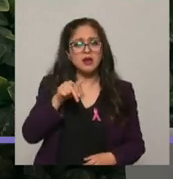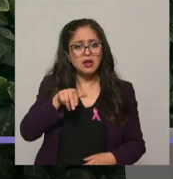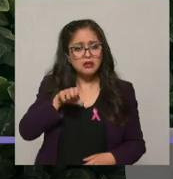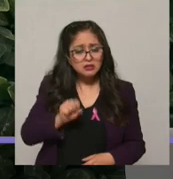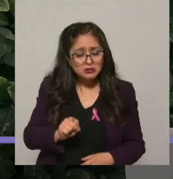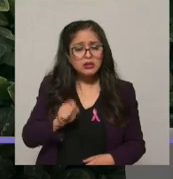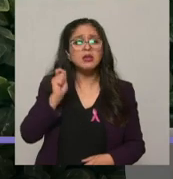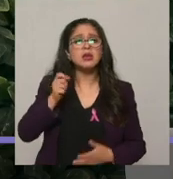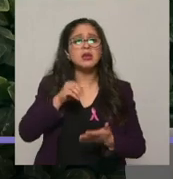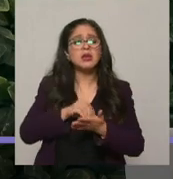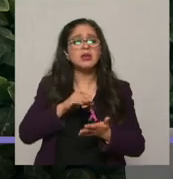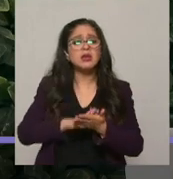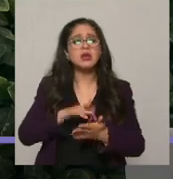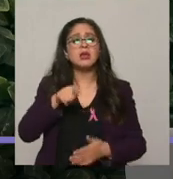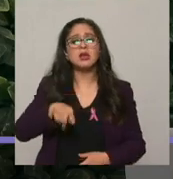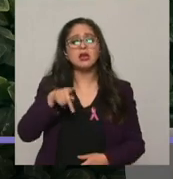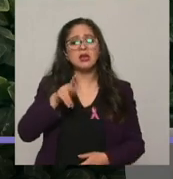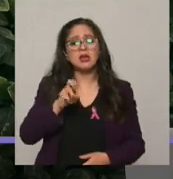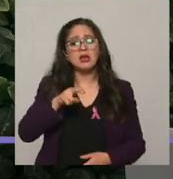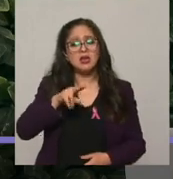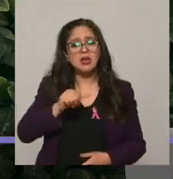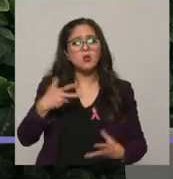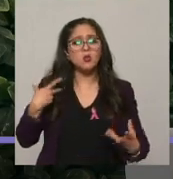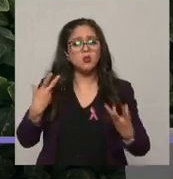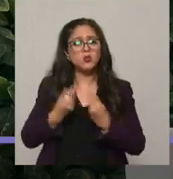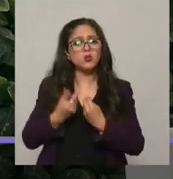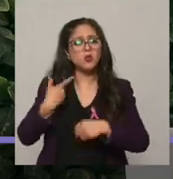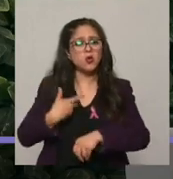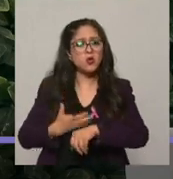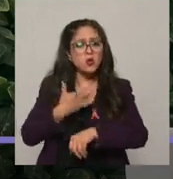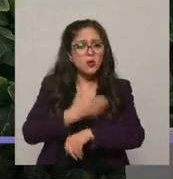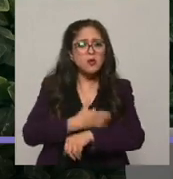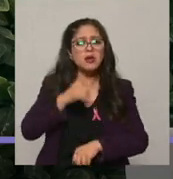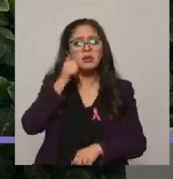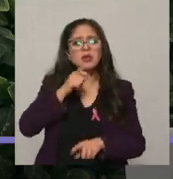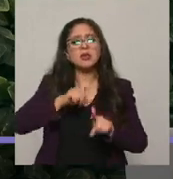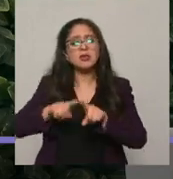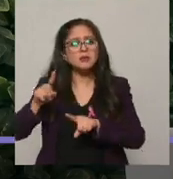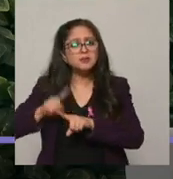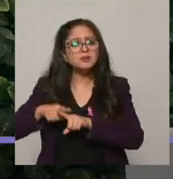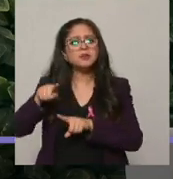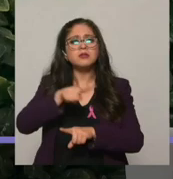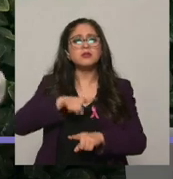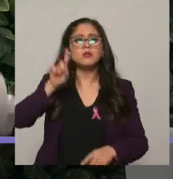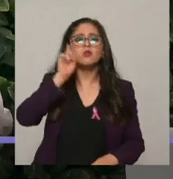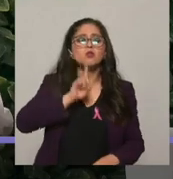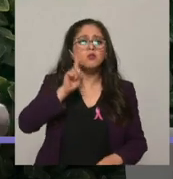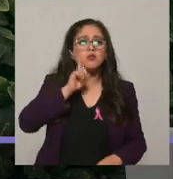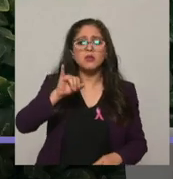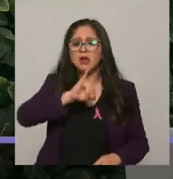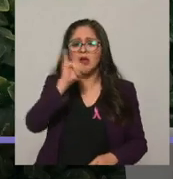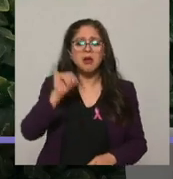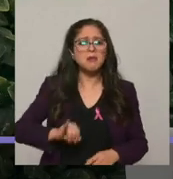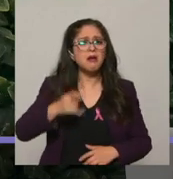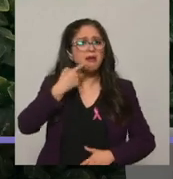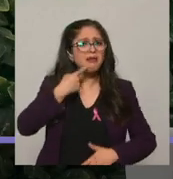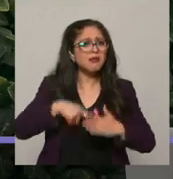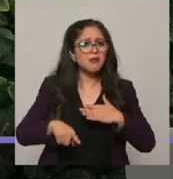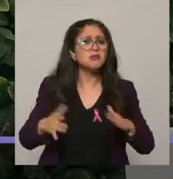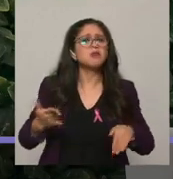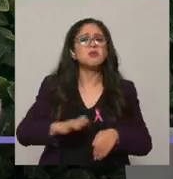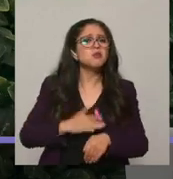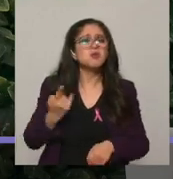que ha documentado Kenia y que ha acompañado y que hemos estado acompañando desde X, lo que hemos percibido es que las mujeres no denuncian porque saben que